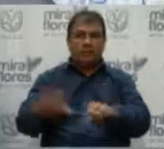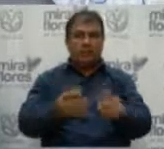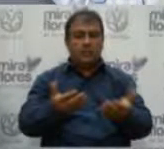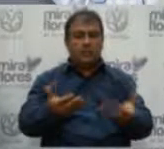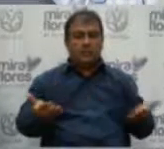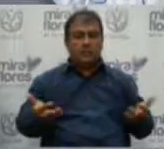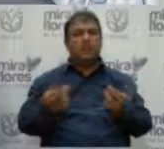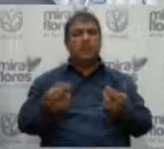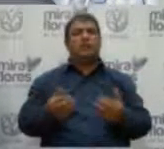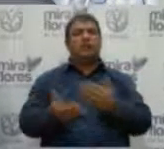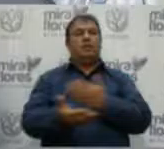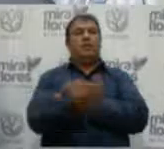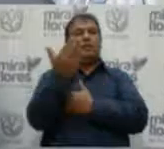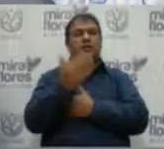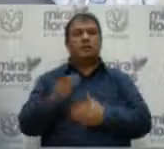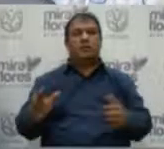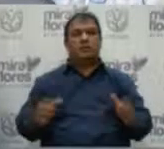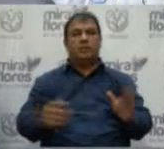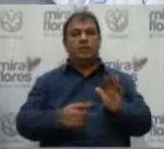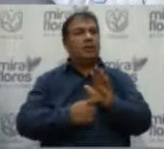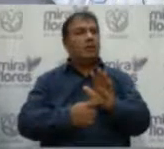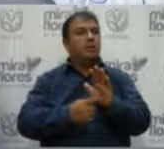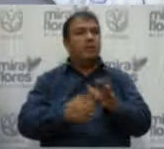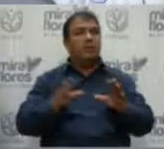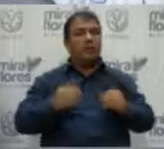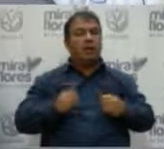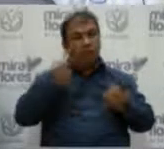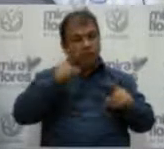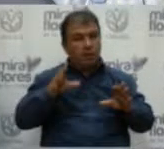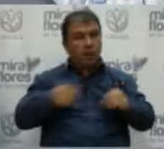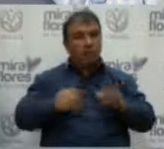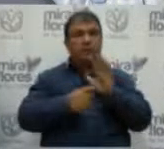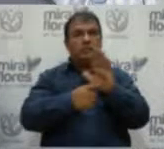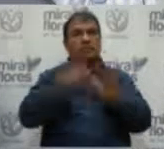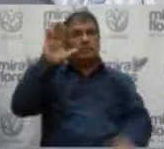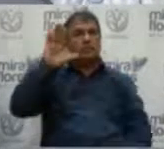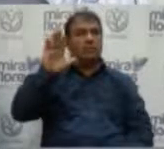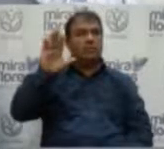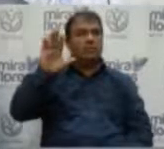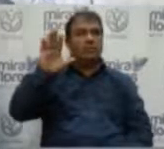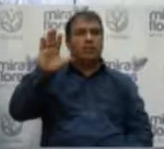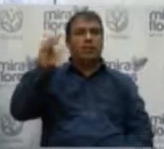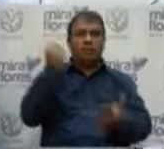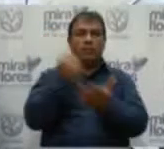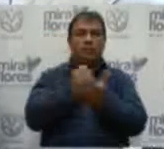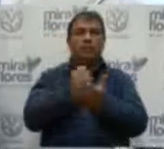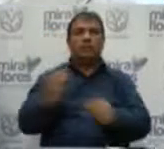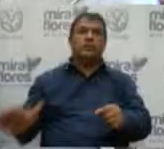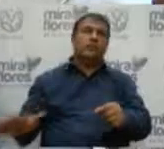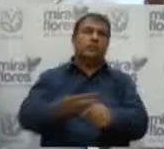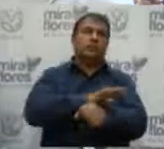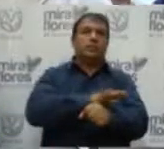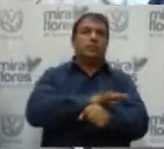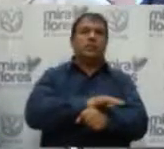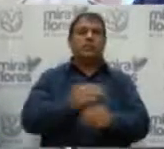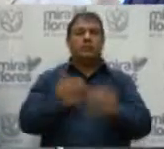mañana. Aquellos miembros del Consejo que estén a favor, si no se expresaron señal de conformidad. Ha sido también aprobado por